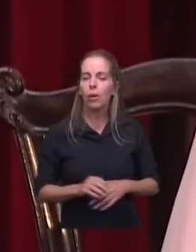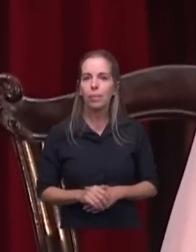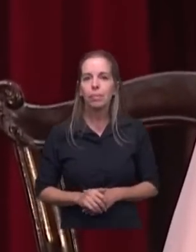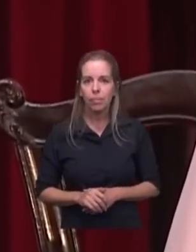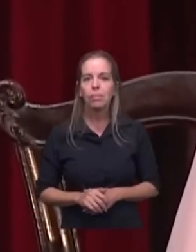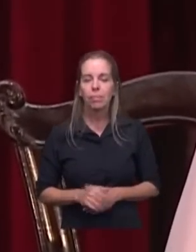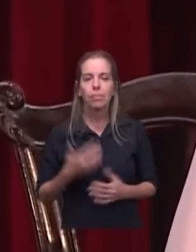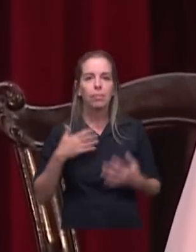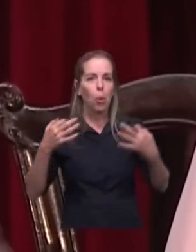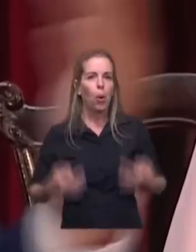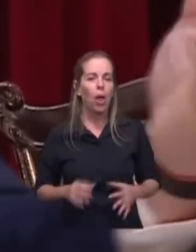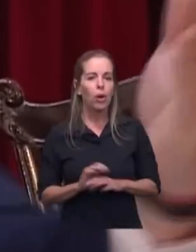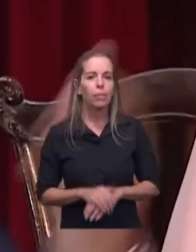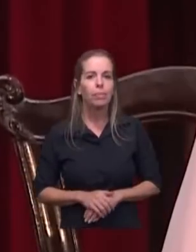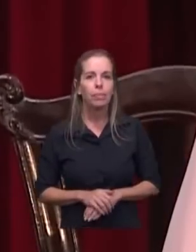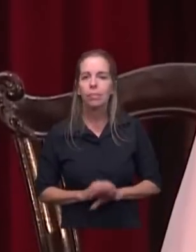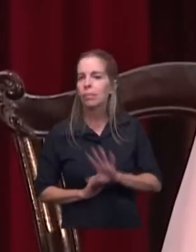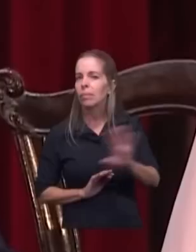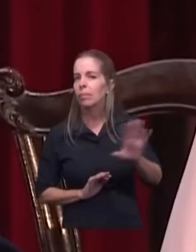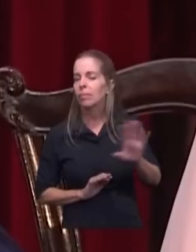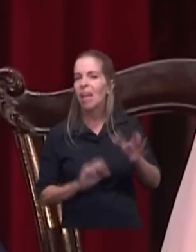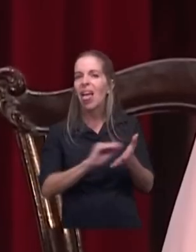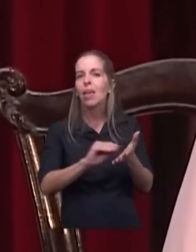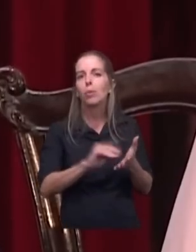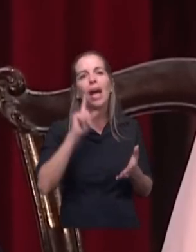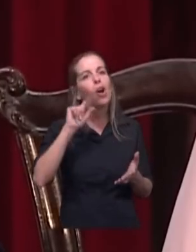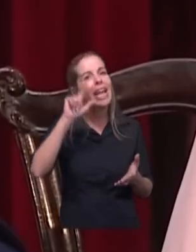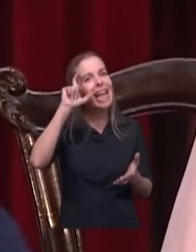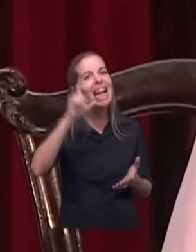Un enorme honor, Iglesias, me enorgullece.